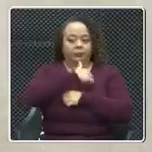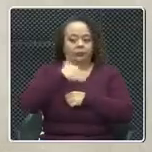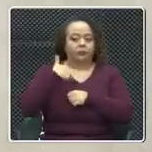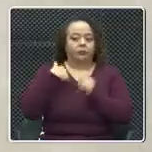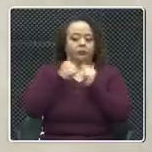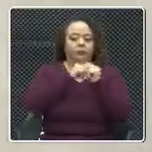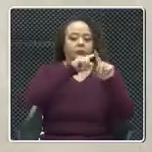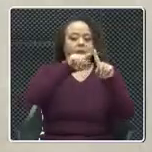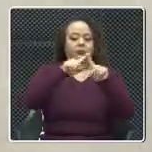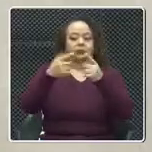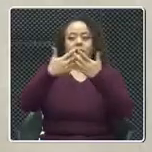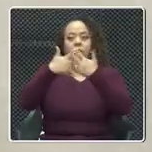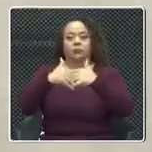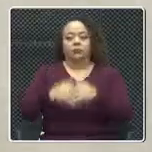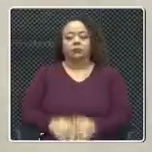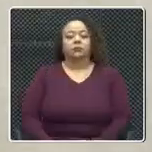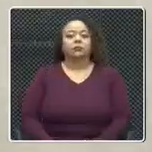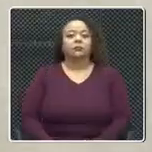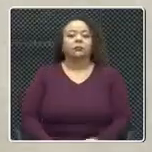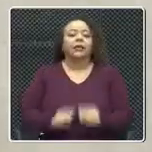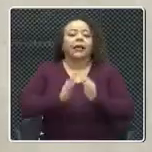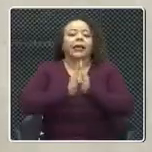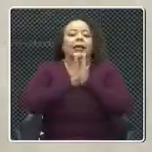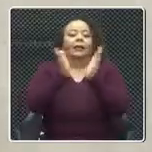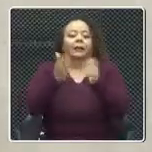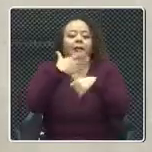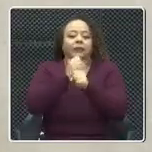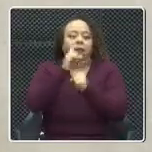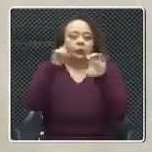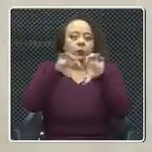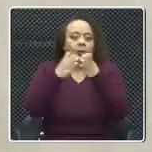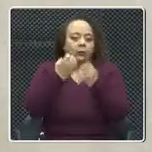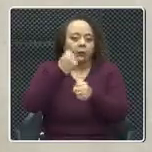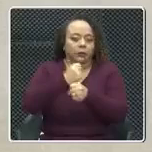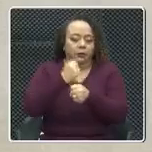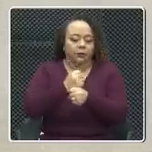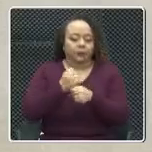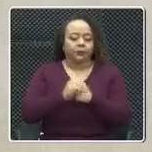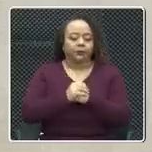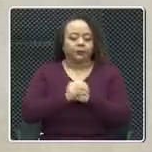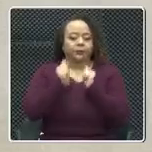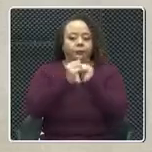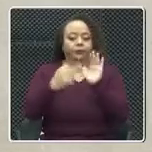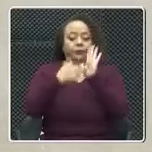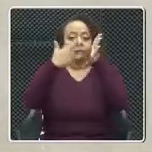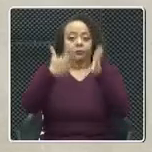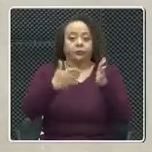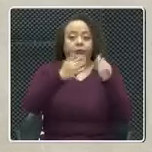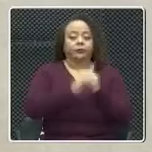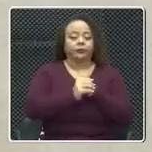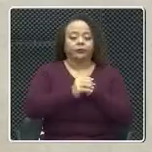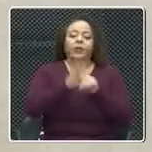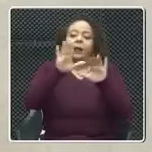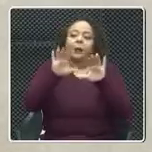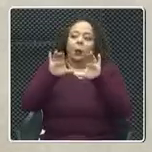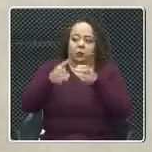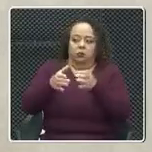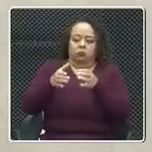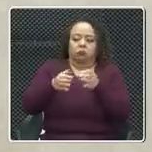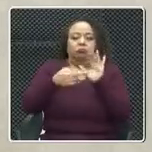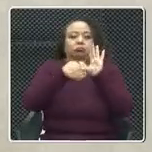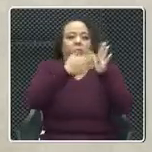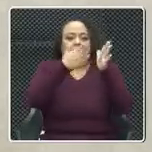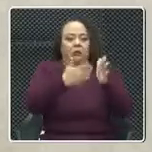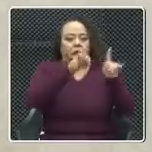las diferentes empresas es que por lo general se ha hecho un equipo de trabajo, ¿verdad? Okay, con representantes de una comisión con representantes